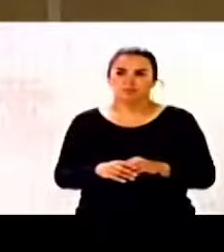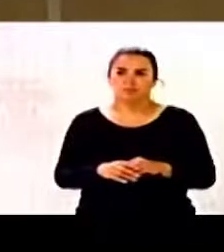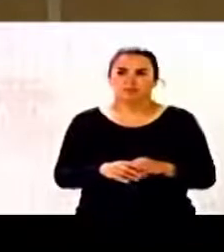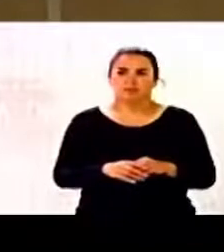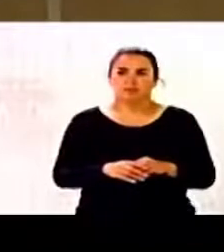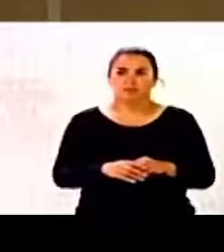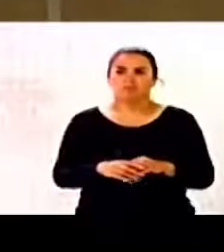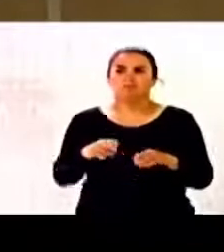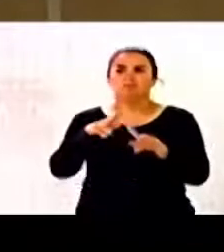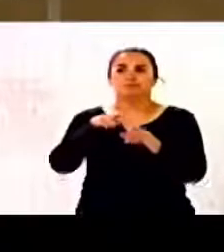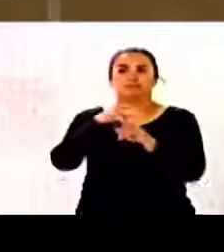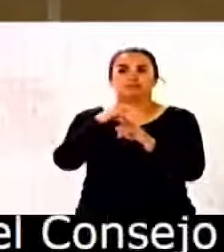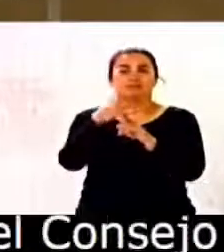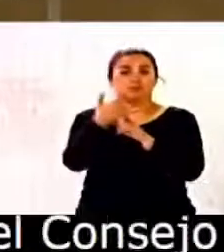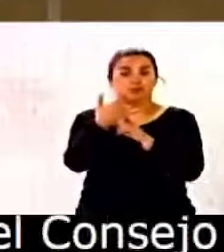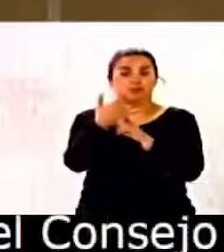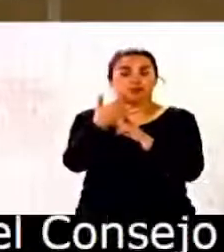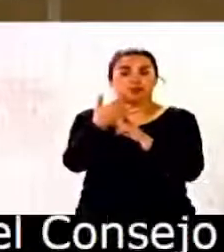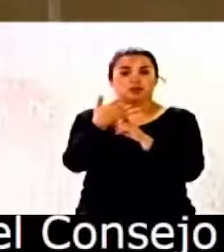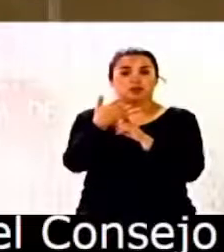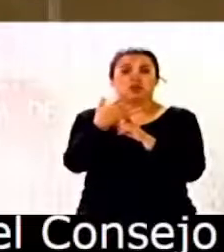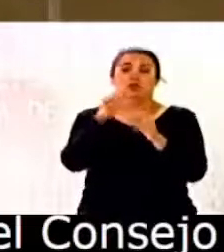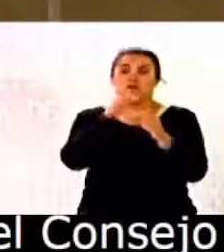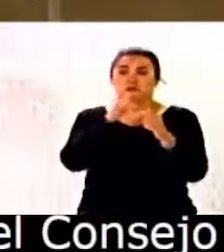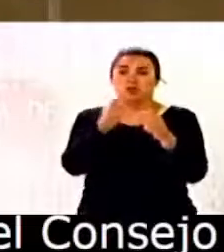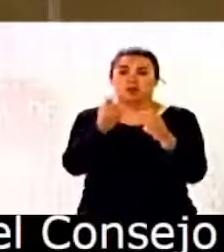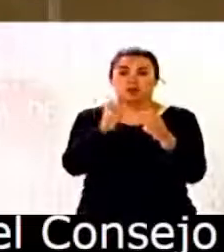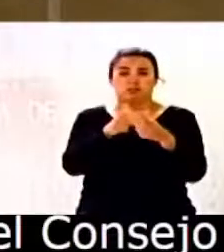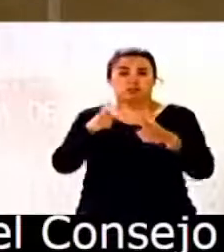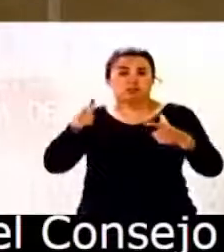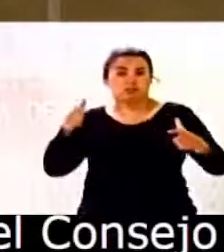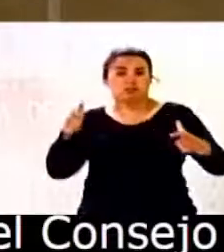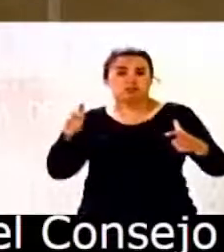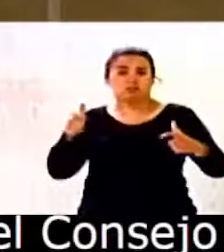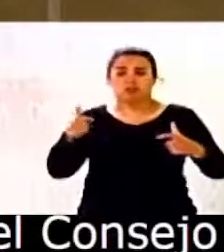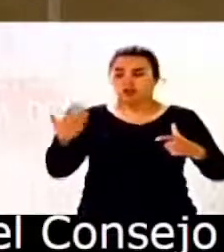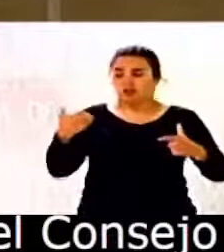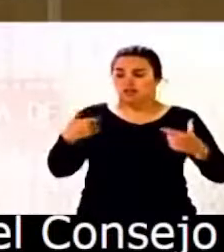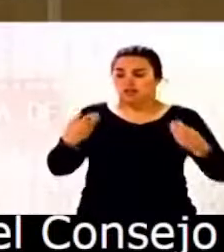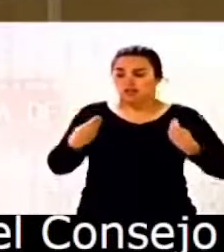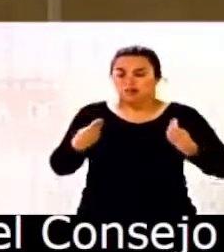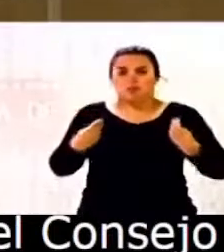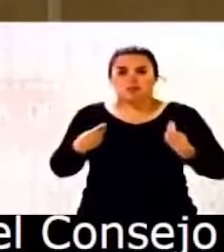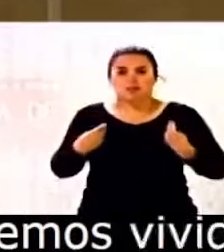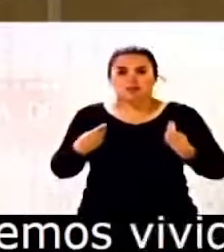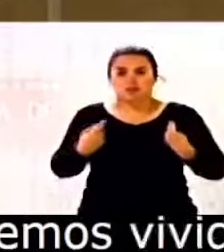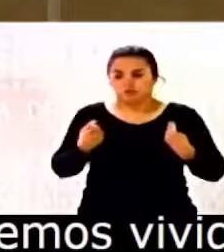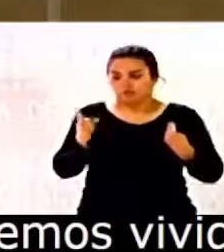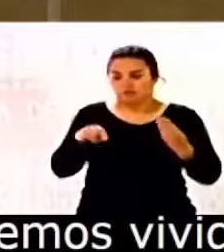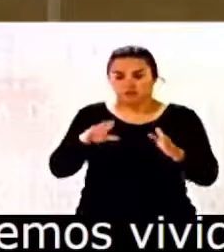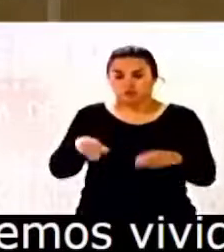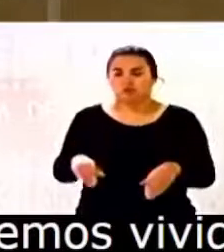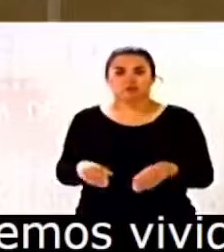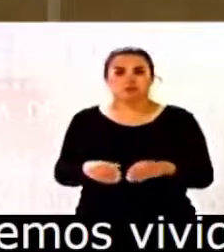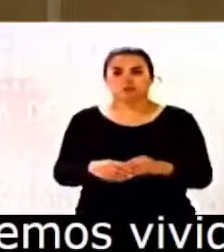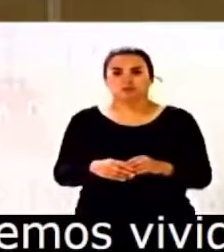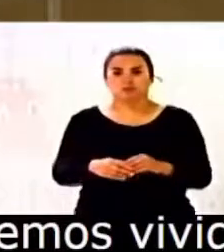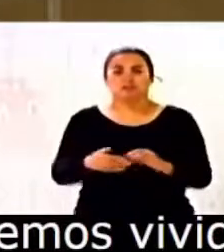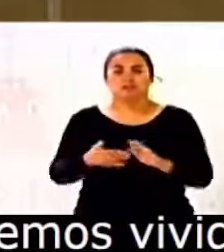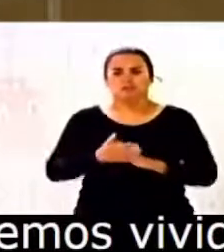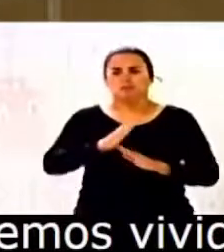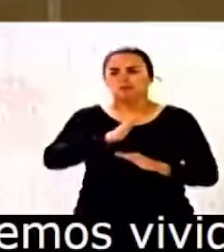la situación de inflación, como hemos vivido en este último mes, daña a